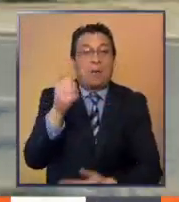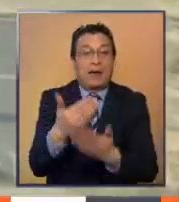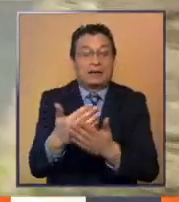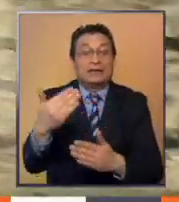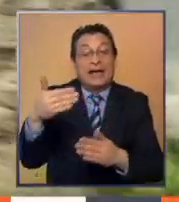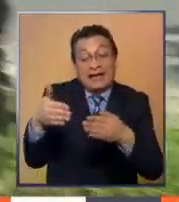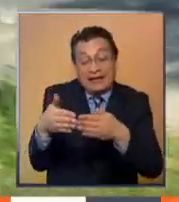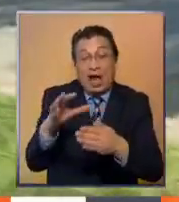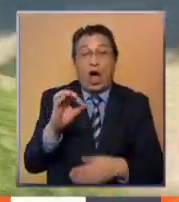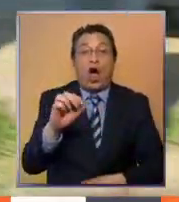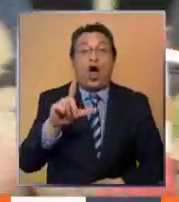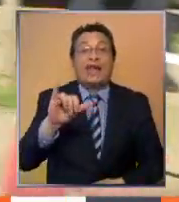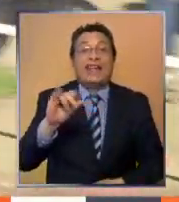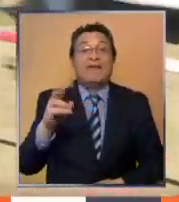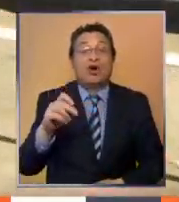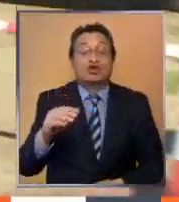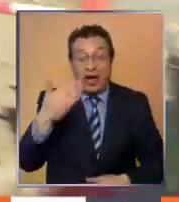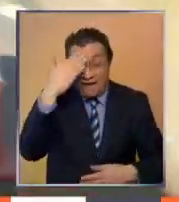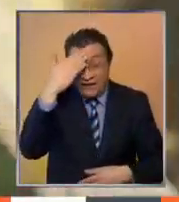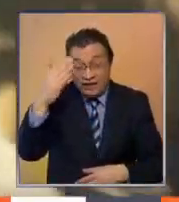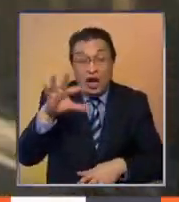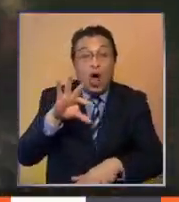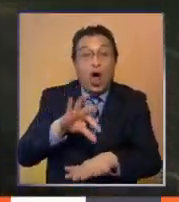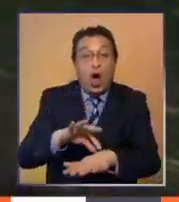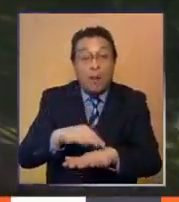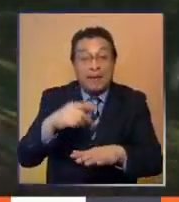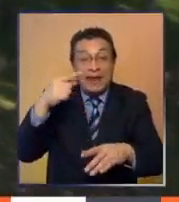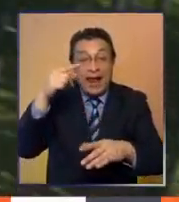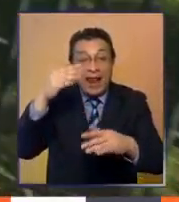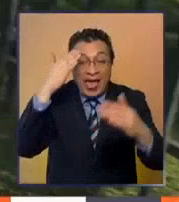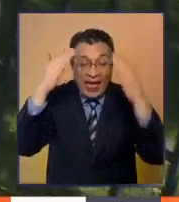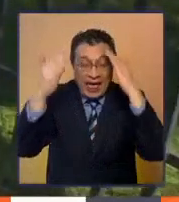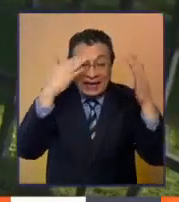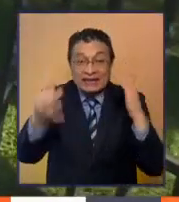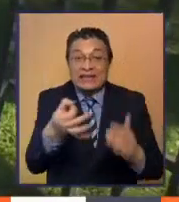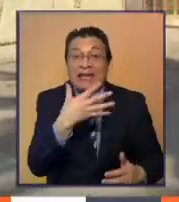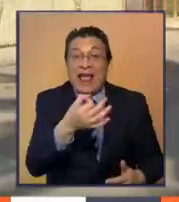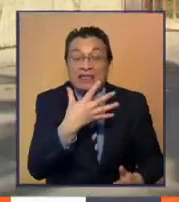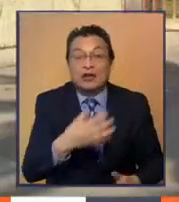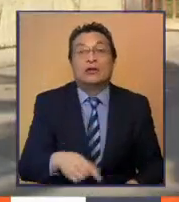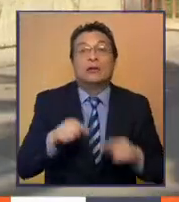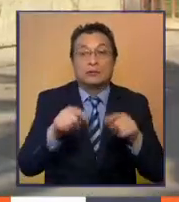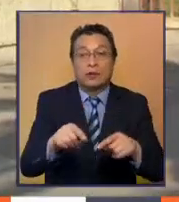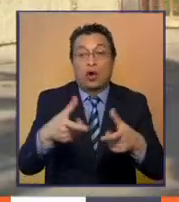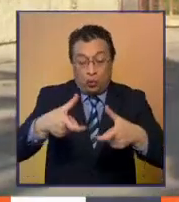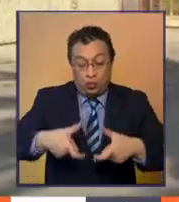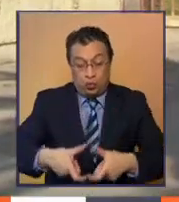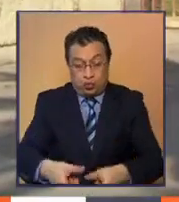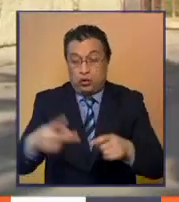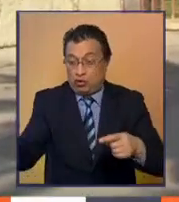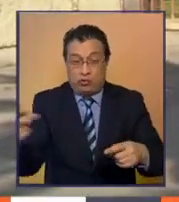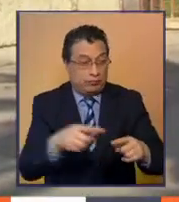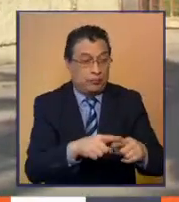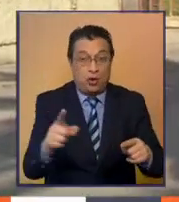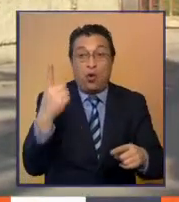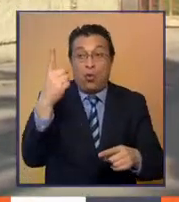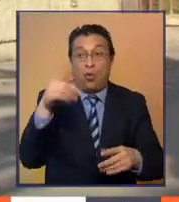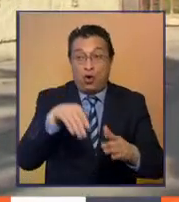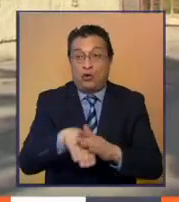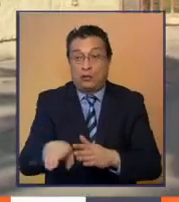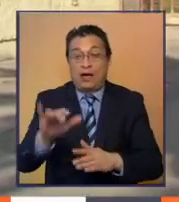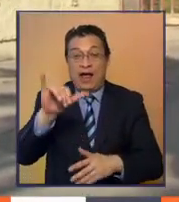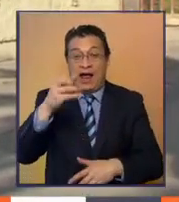Olivos, frente al hospital psiquiátrico. Que une los dos extremos de la calzada. Uno sería parte de los